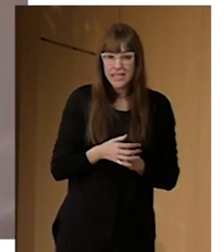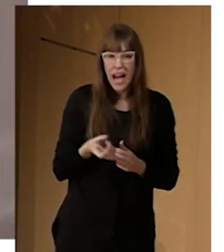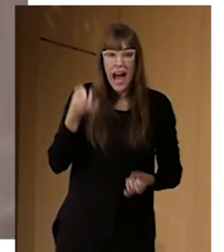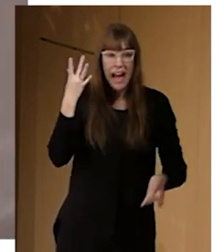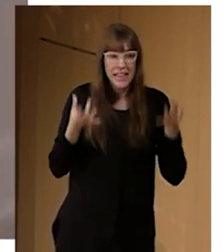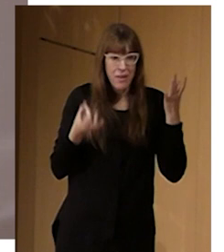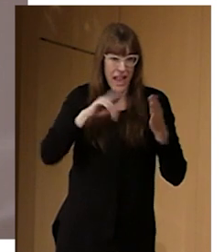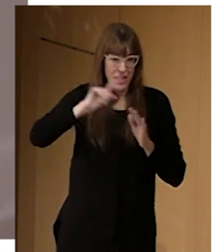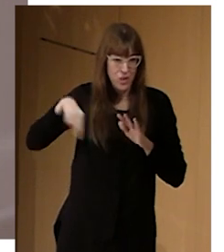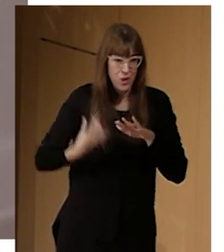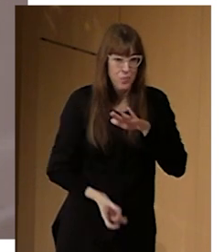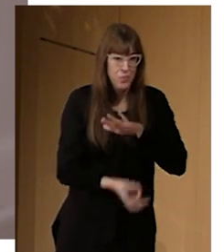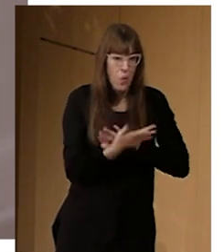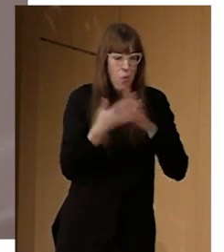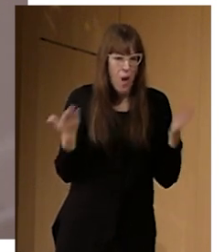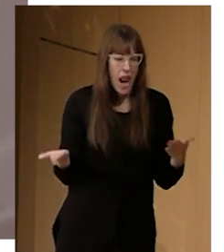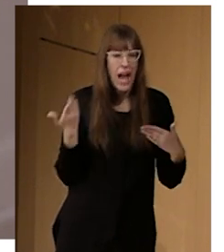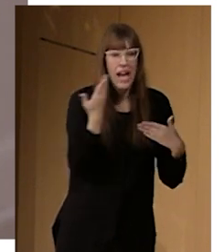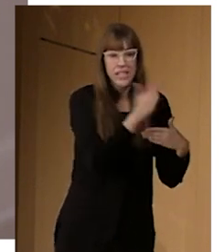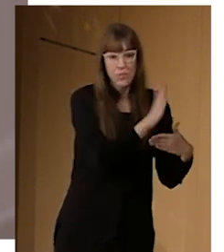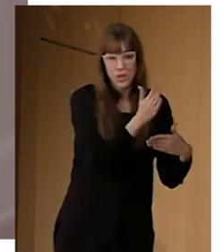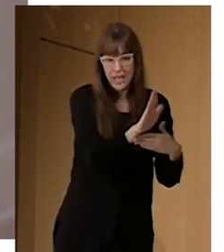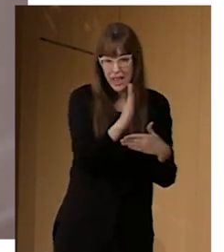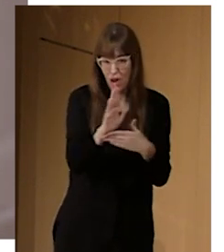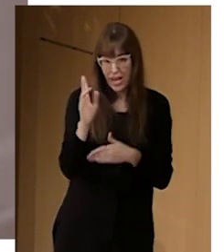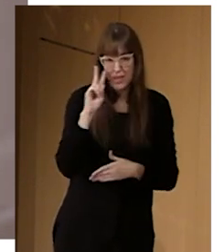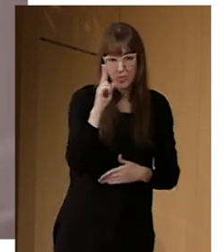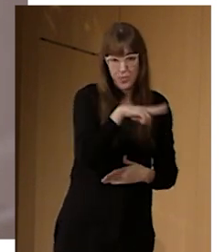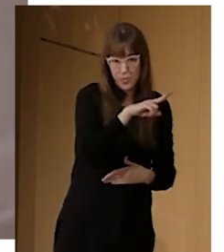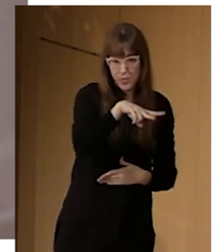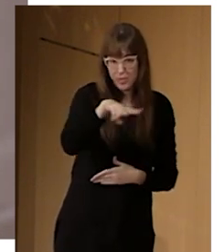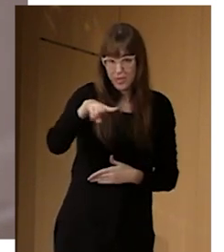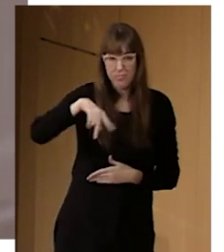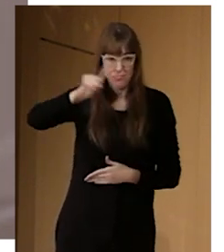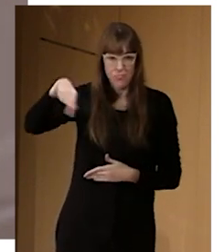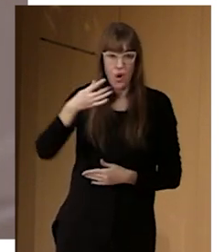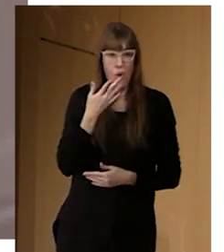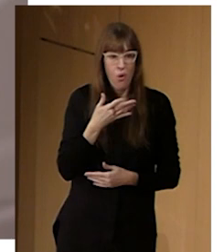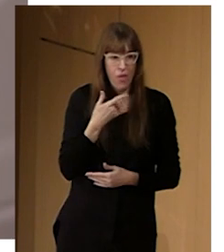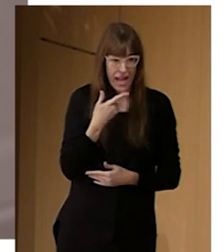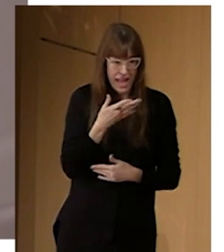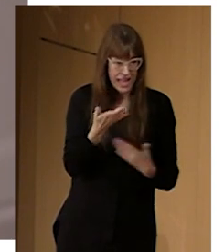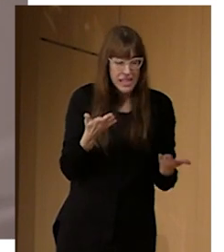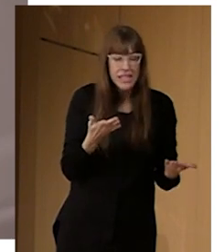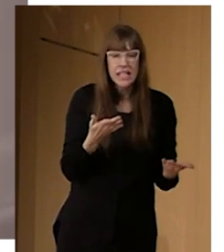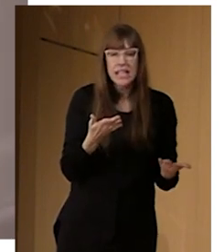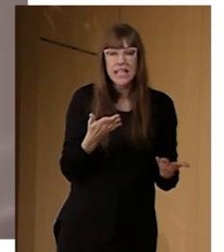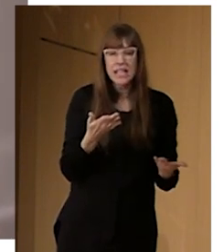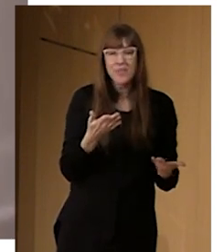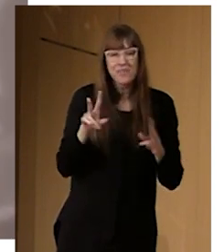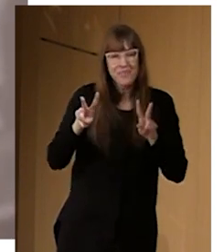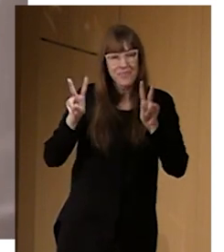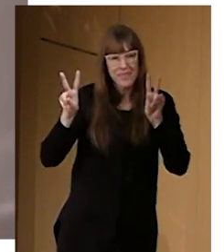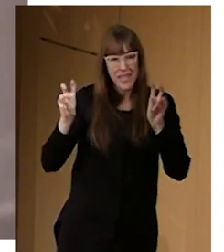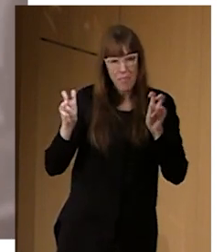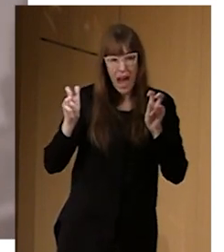Pues básicamente hacemos exposiciones que son las actividades más conocidas de la fundación y en la que quizás mejor encajen los temas de los